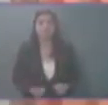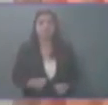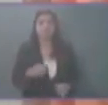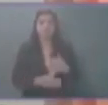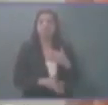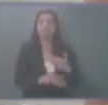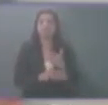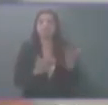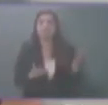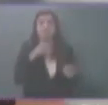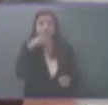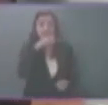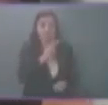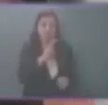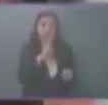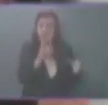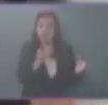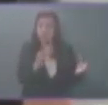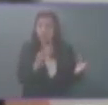También el FMLN.